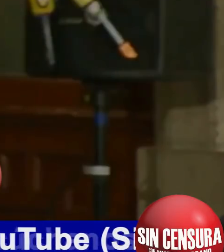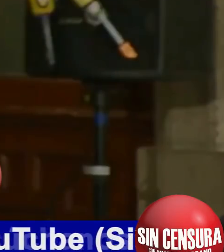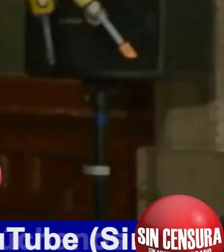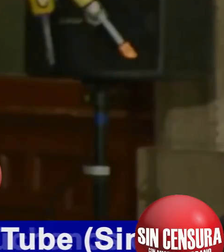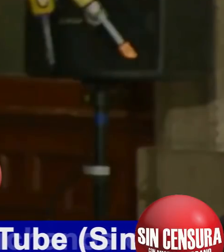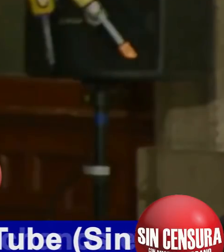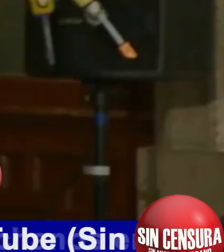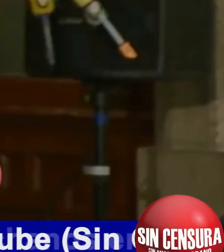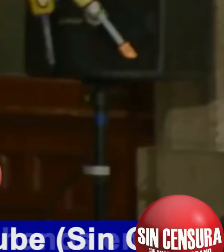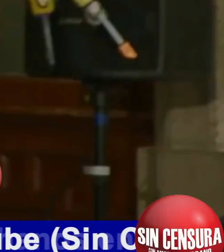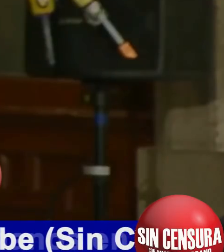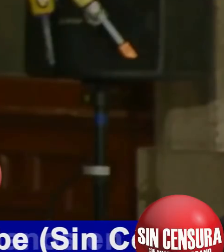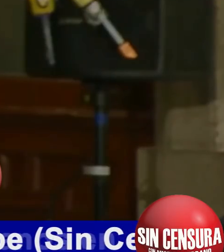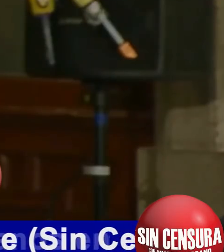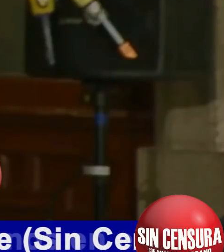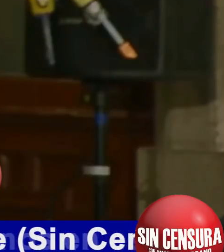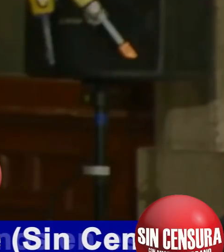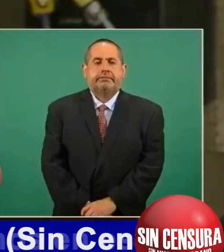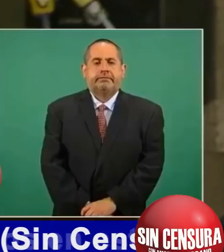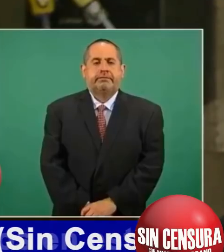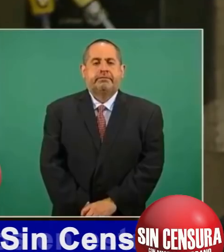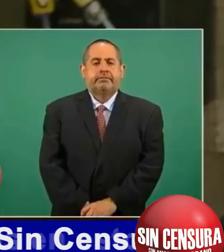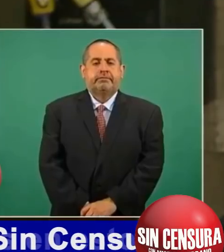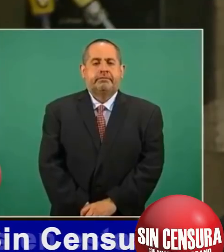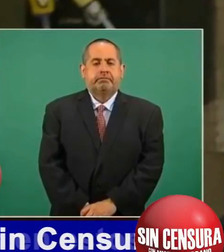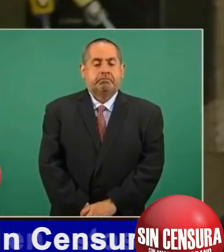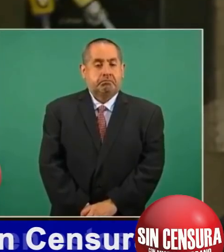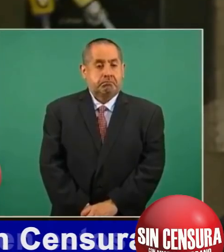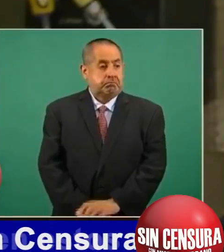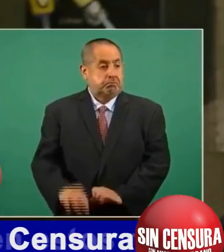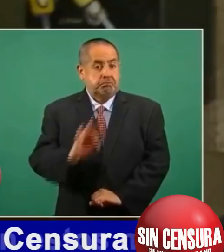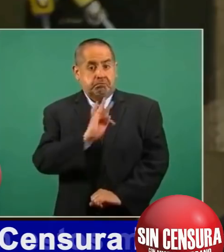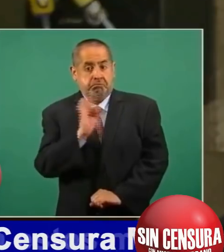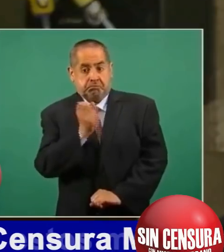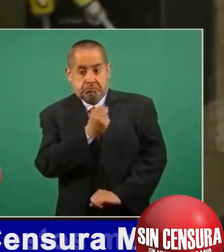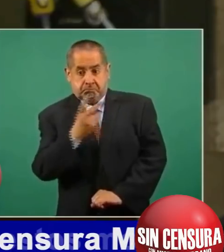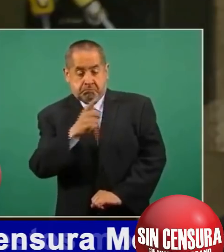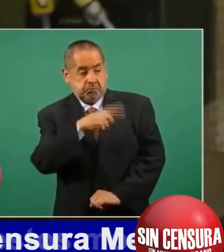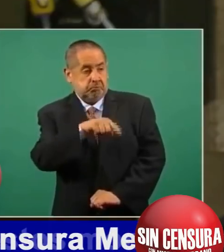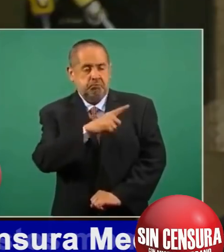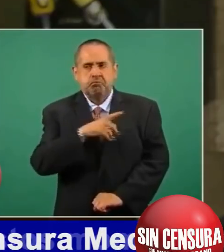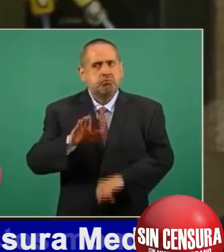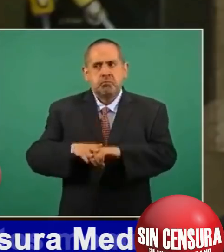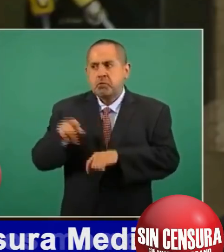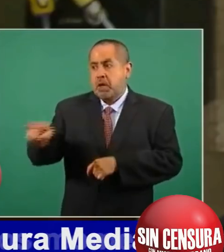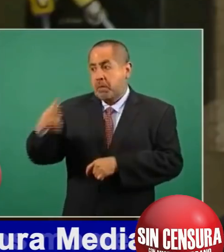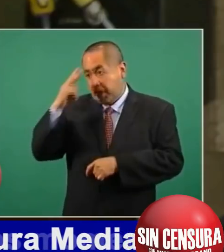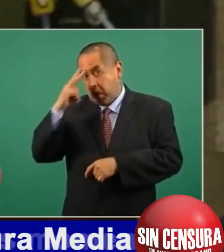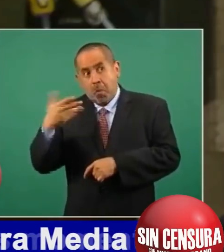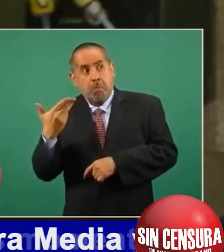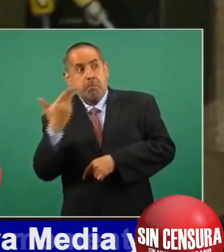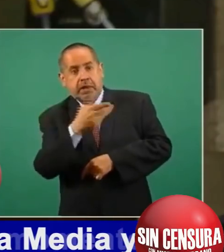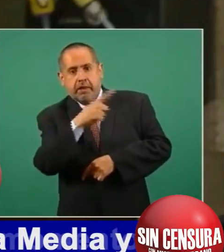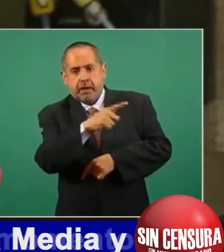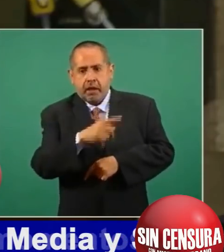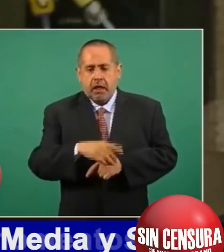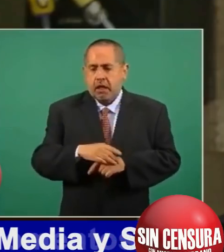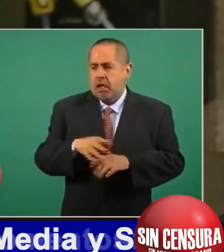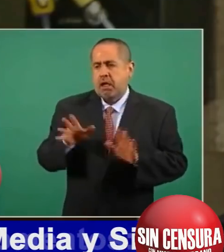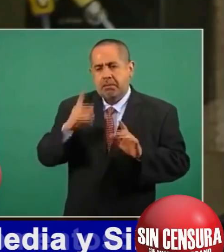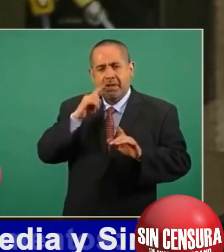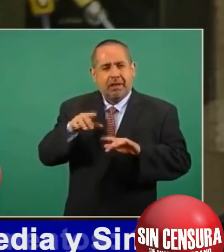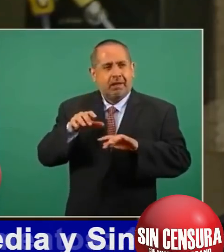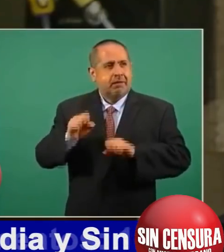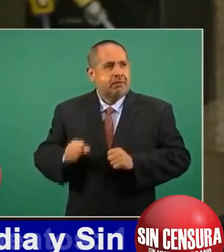pidió a Estados Unidos que retirara los cargos y de ahí se han estado colgando los abogados del Chelelo para evitar su extradición